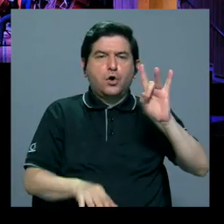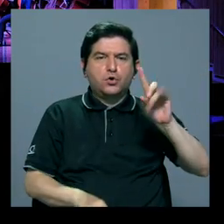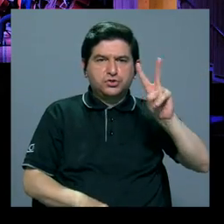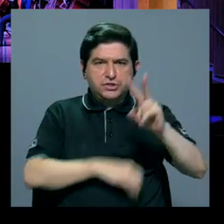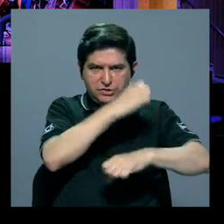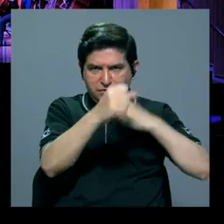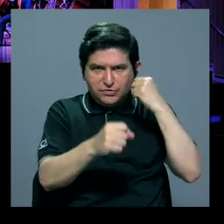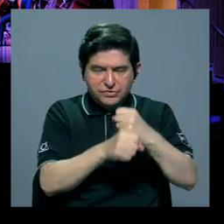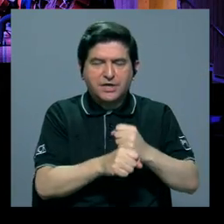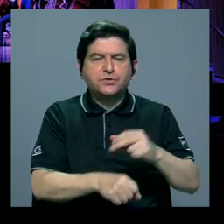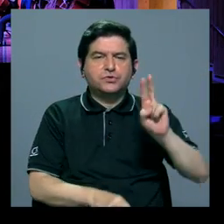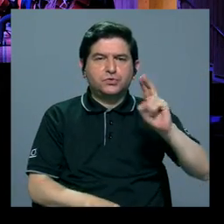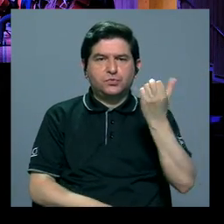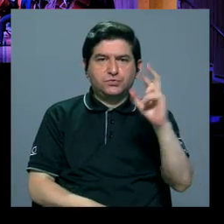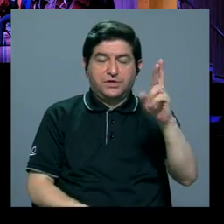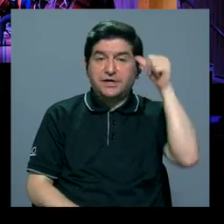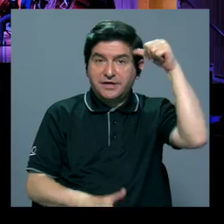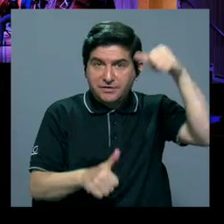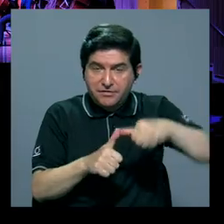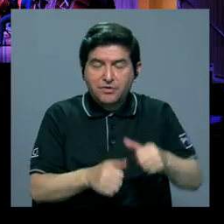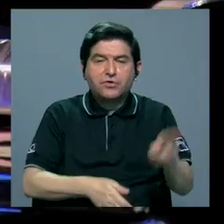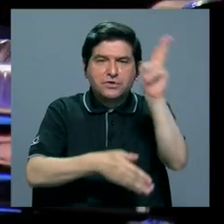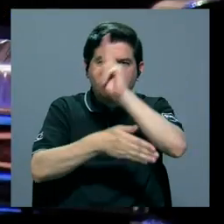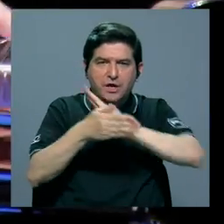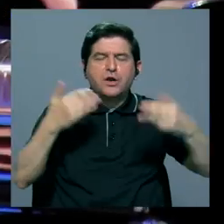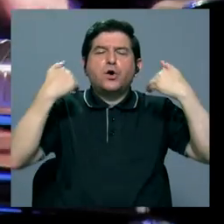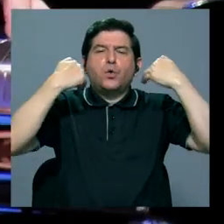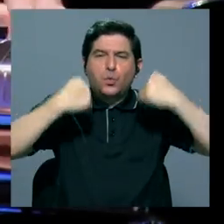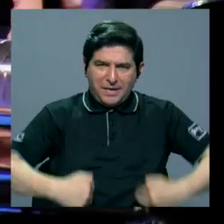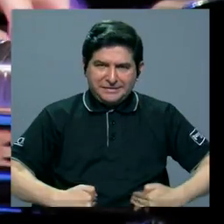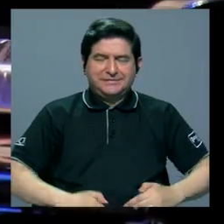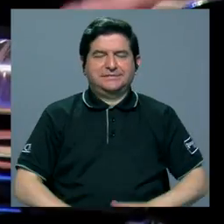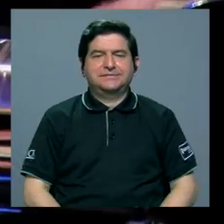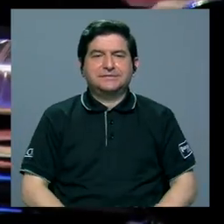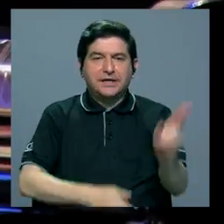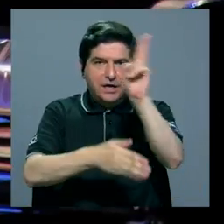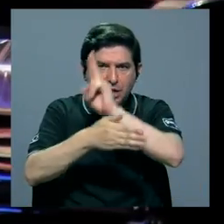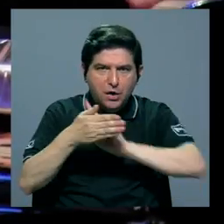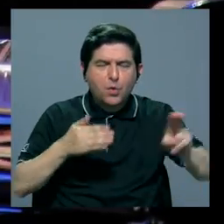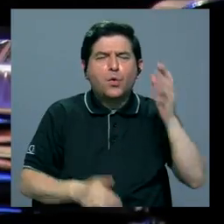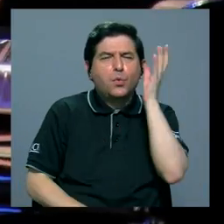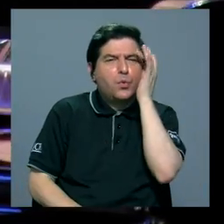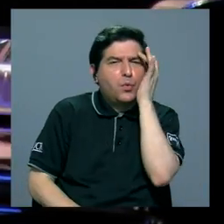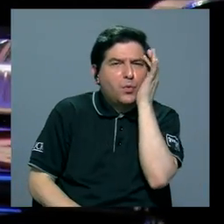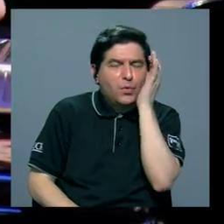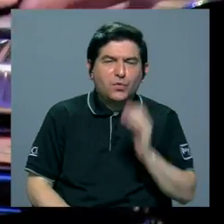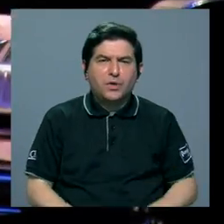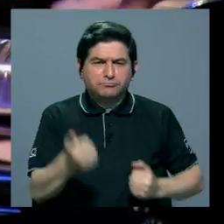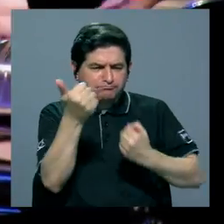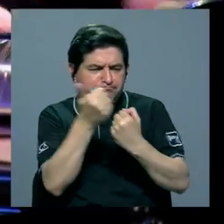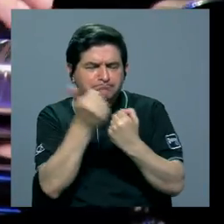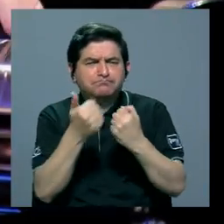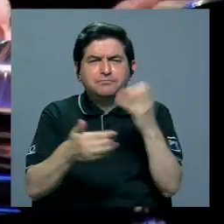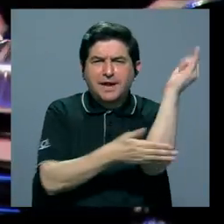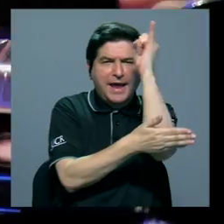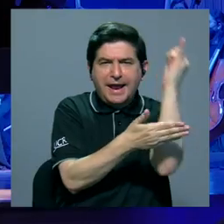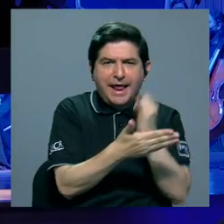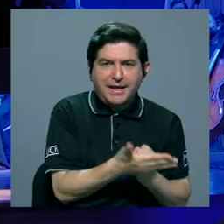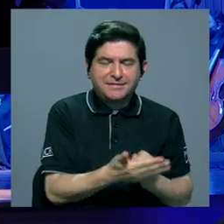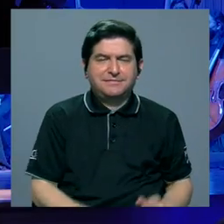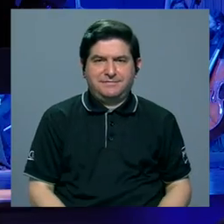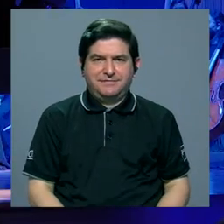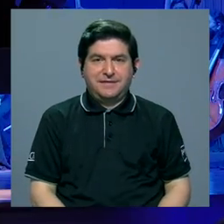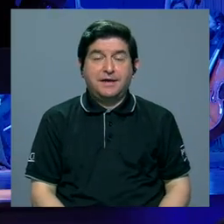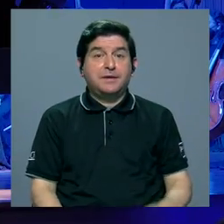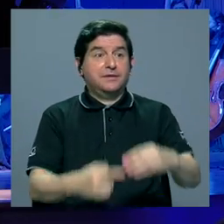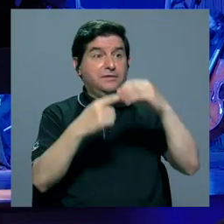importante como el 82 aniversario de la Universidad de Costa Rica, que recordemos que es una universidad humanista y es una universidad que se preocupa y apoya a